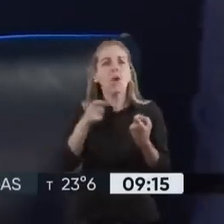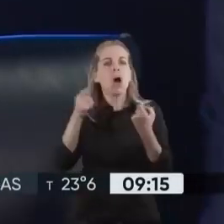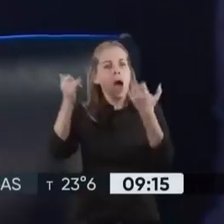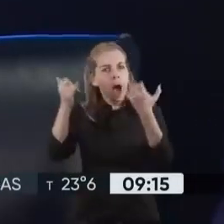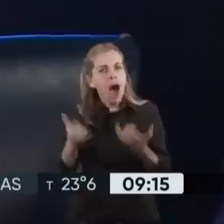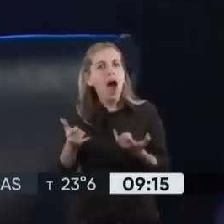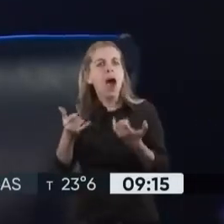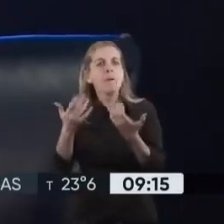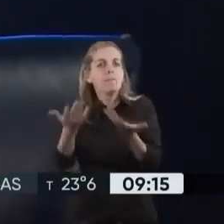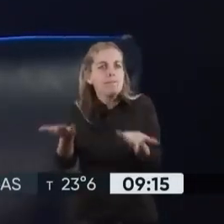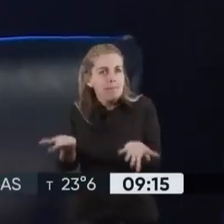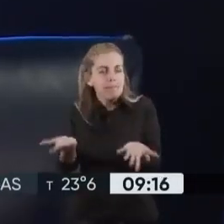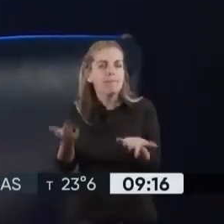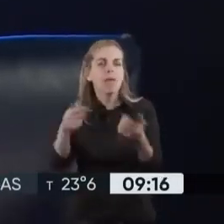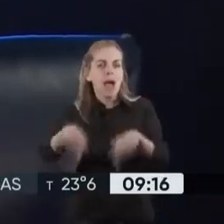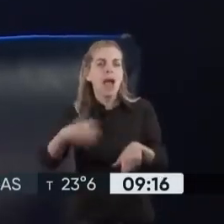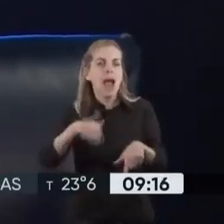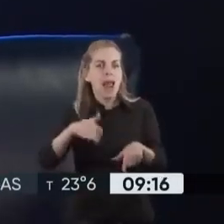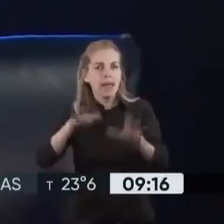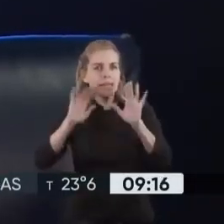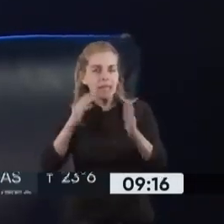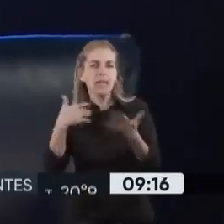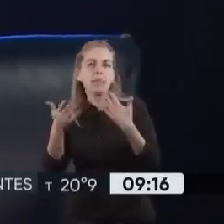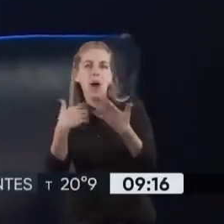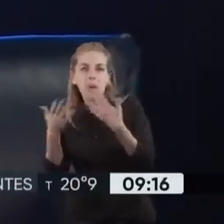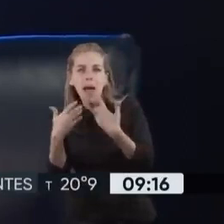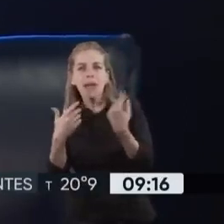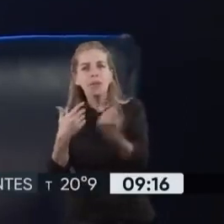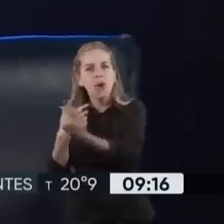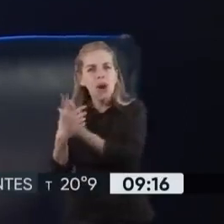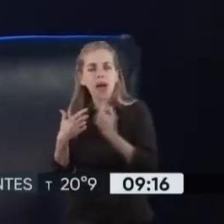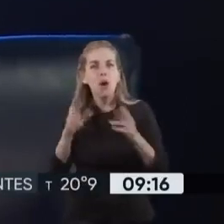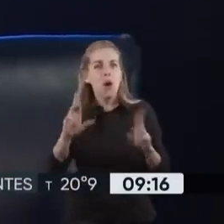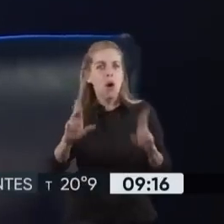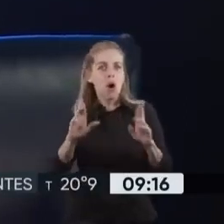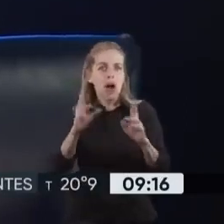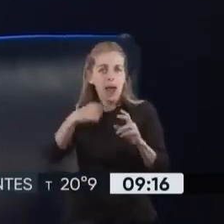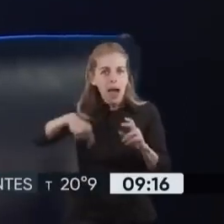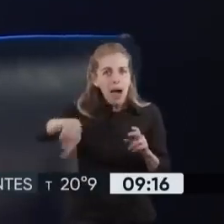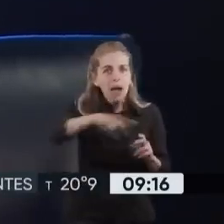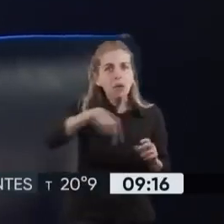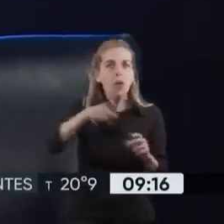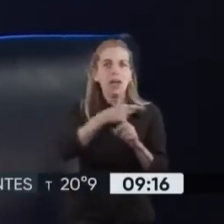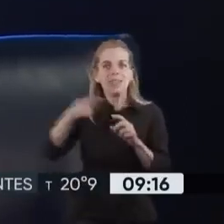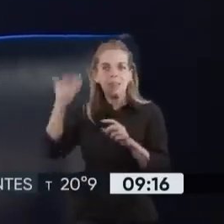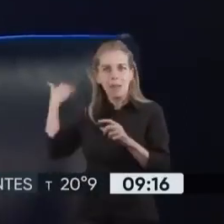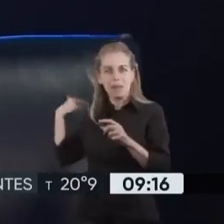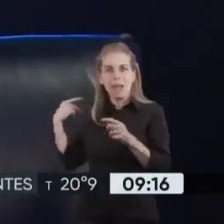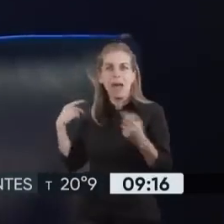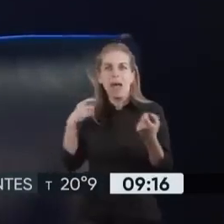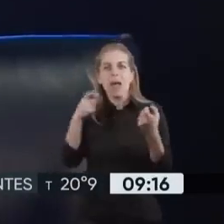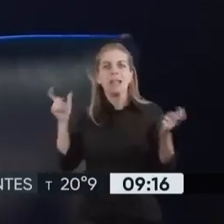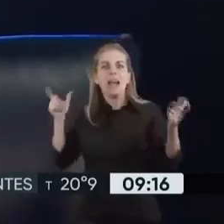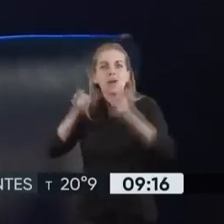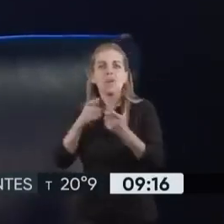recursos y bienes en nuestro país y la verdad es que espero que la expectativa que pudimos generar en la confianza de esa reunión